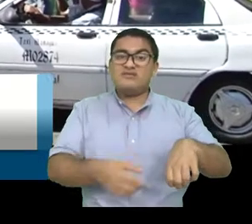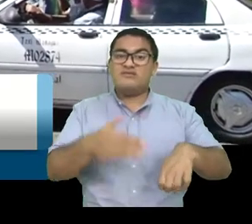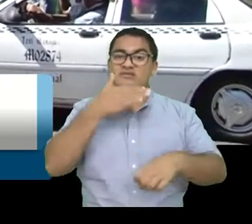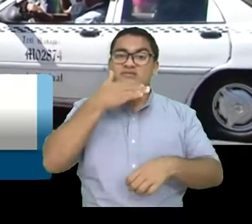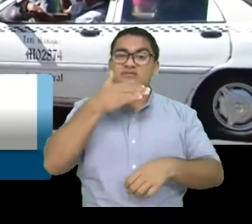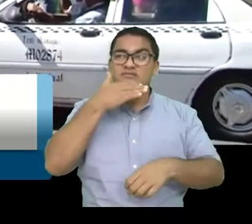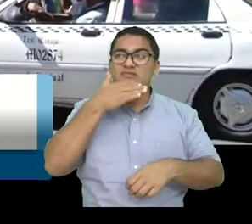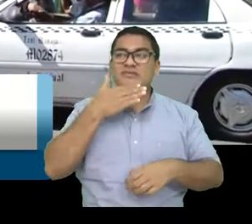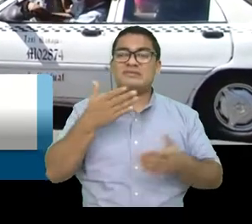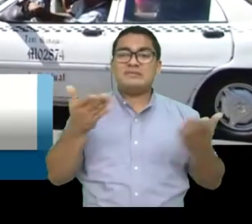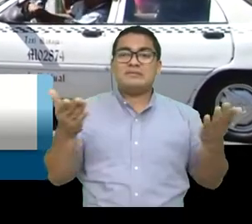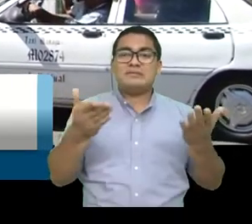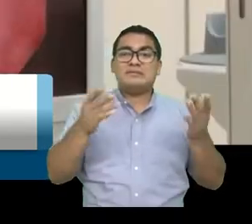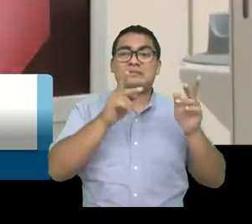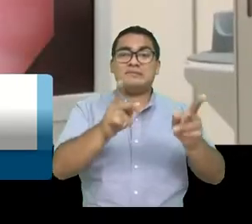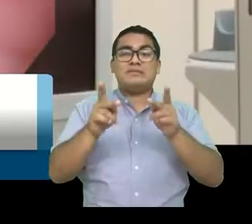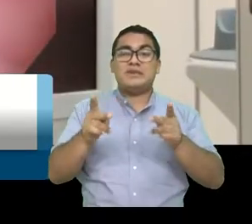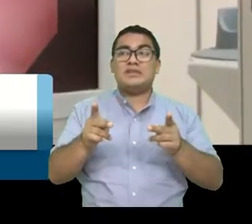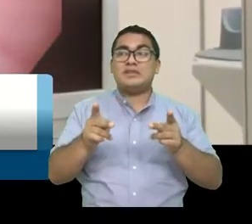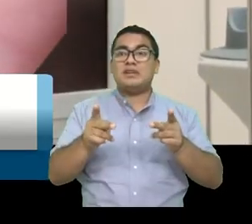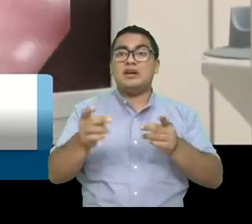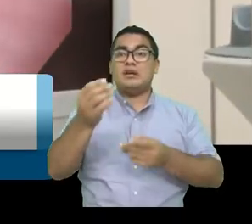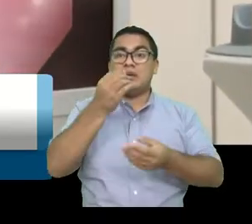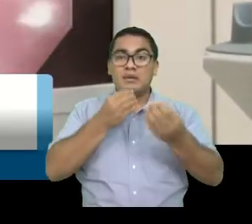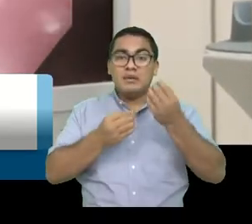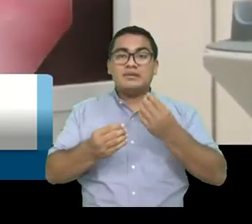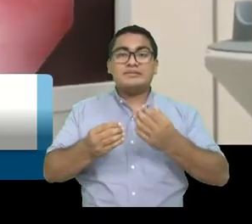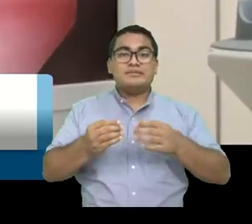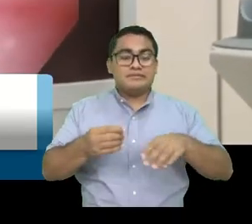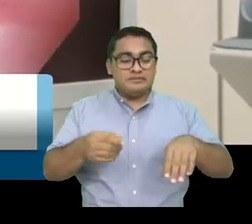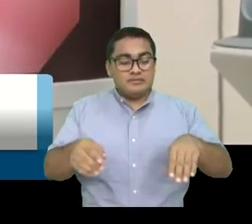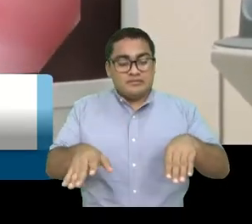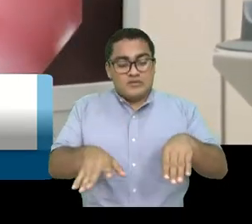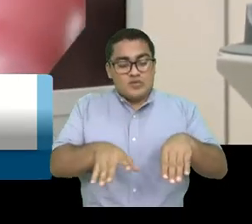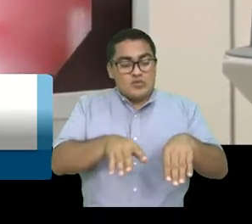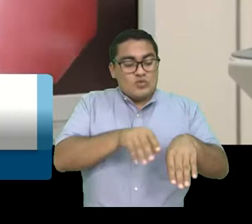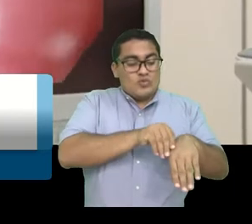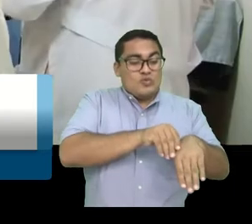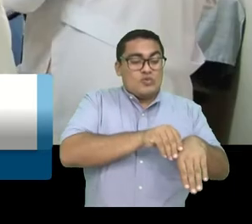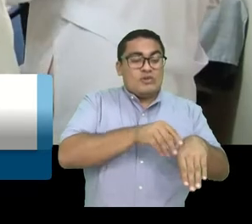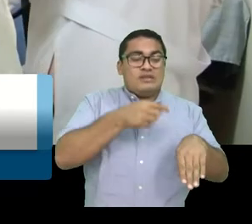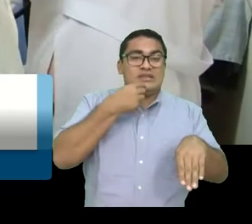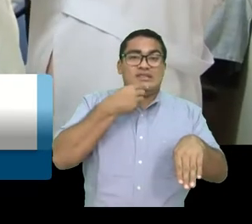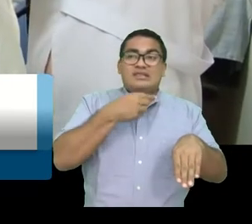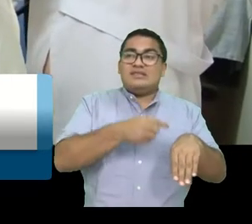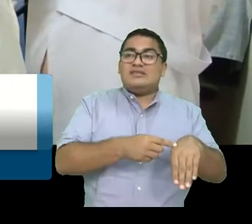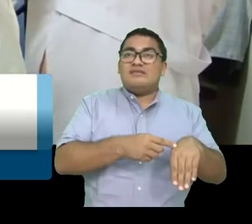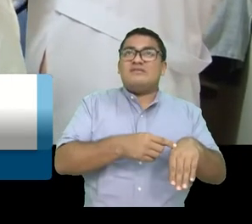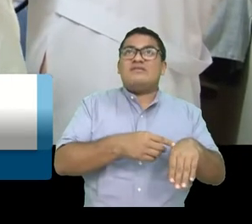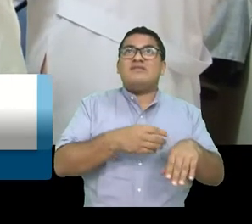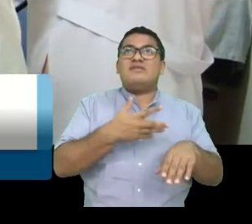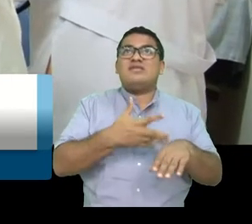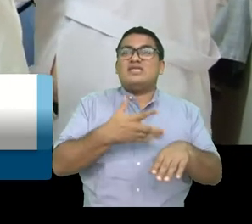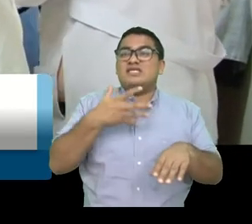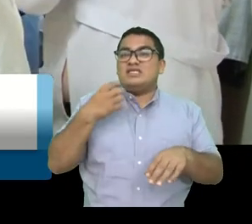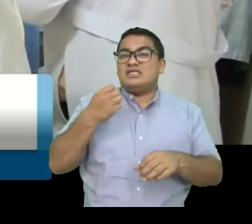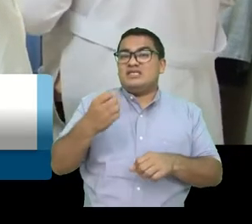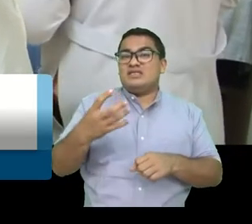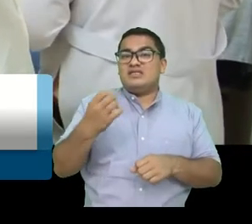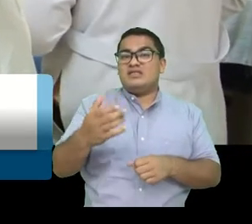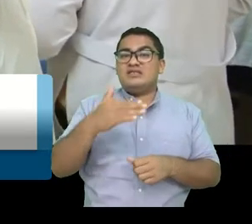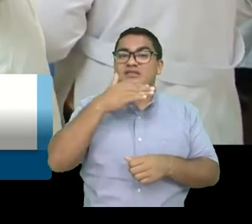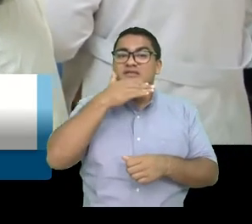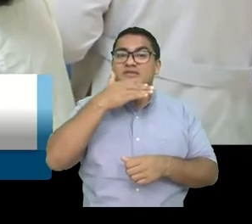mal, ese alimento que no es adecuado roza o afecta lo que es el estómago, y eso hace que se ponga